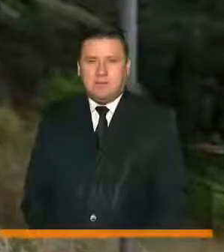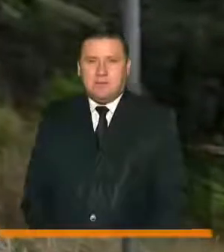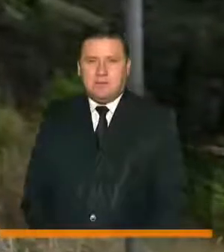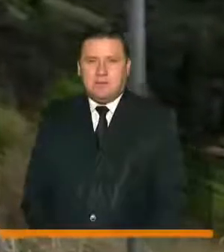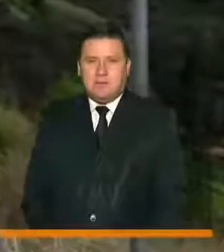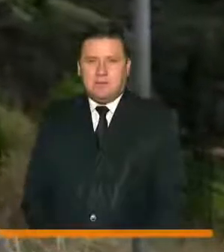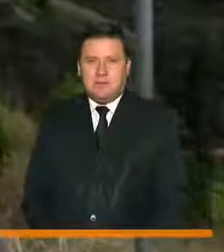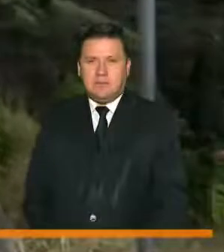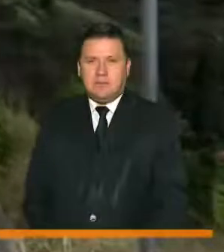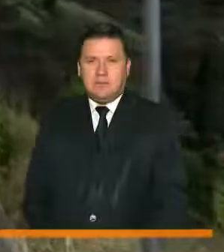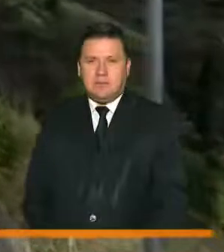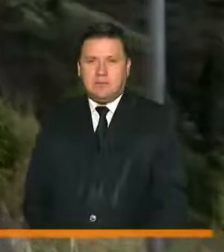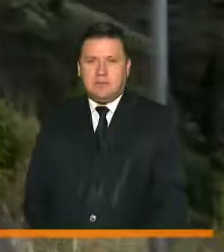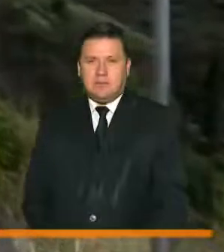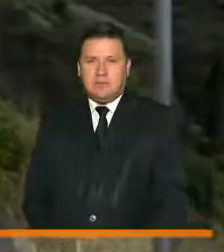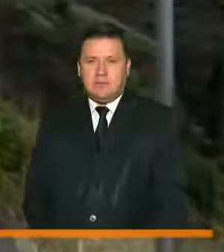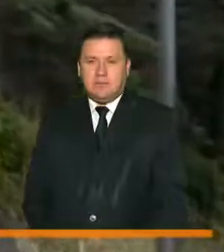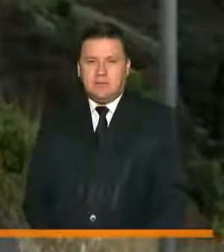¡Gracias!